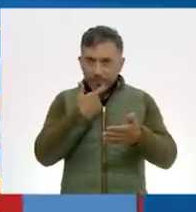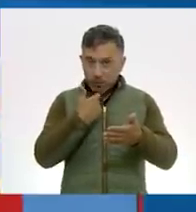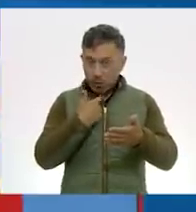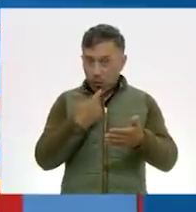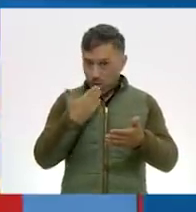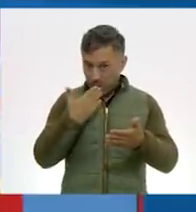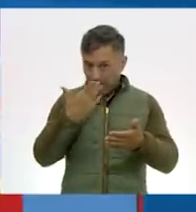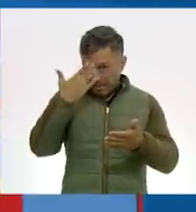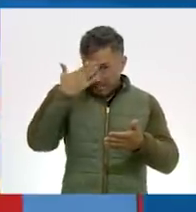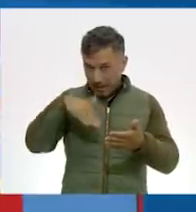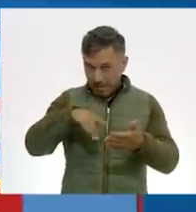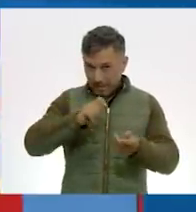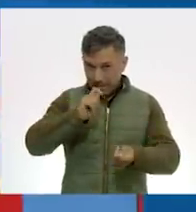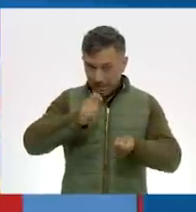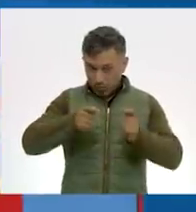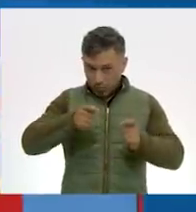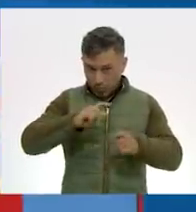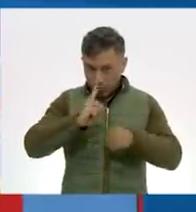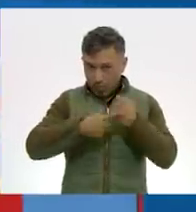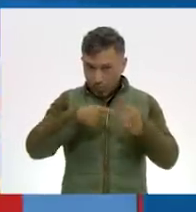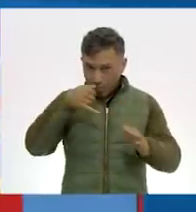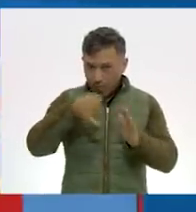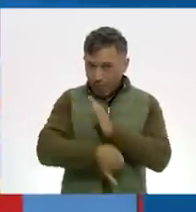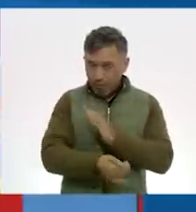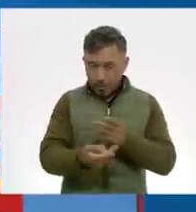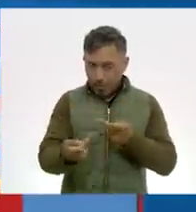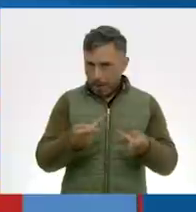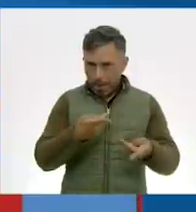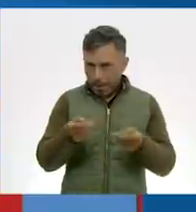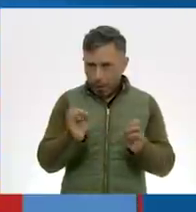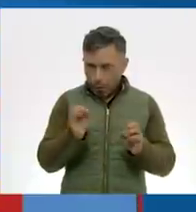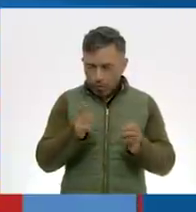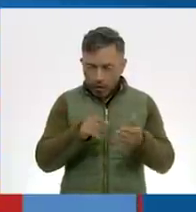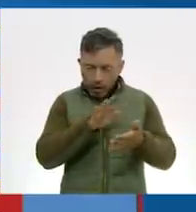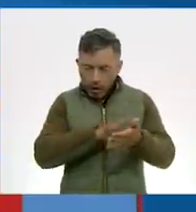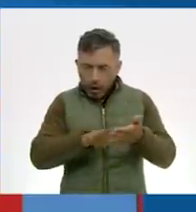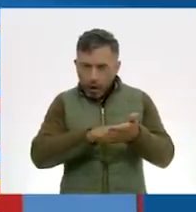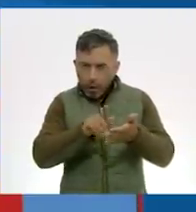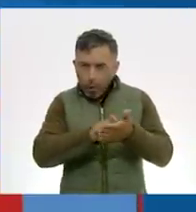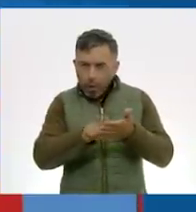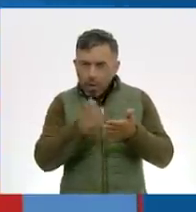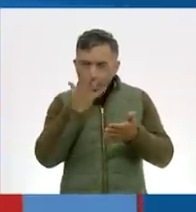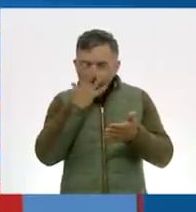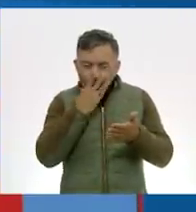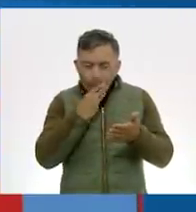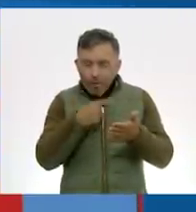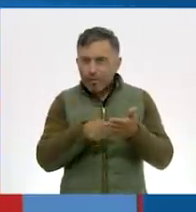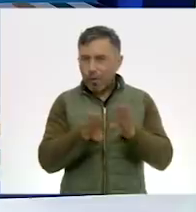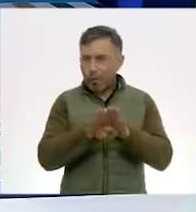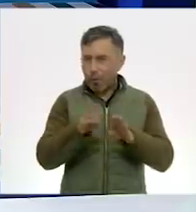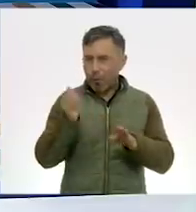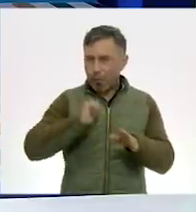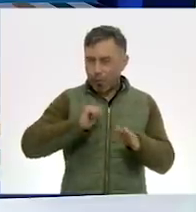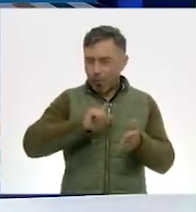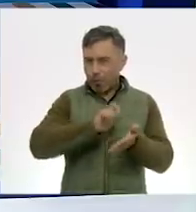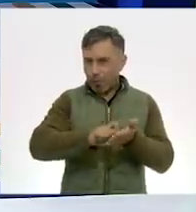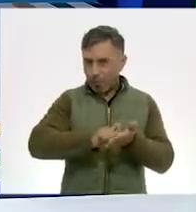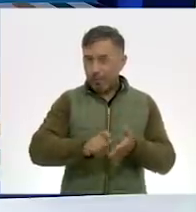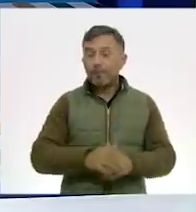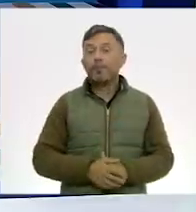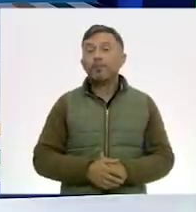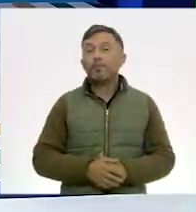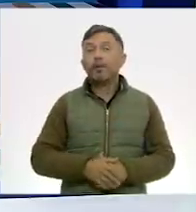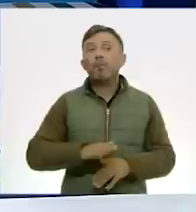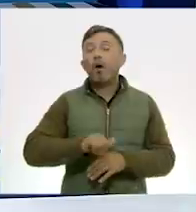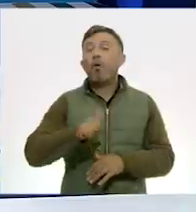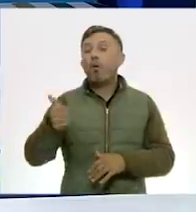darme cuenta del hondo significado y de las bellezas literarias de esa obra inmortal. Otro de los